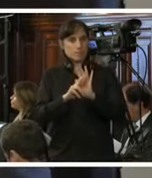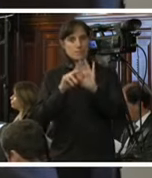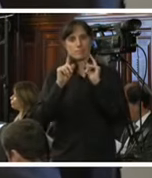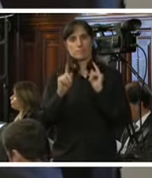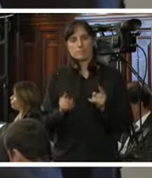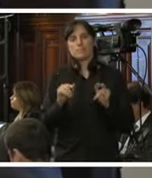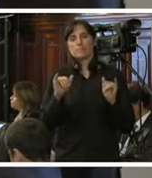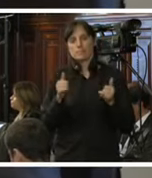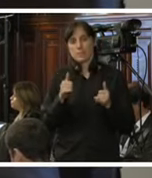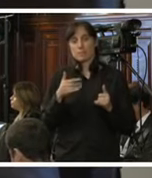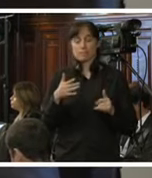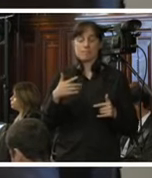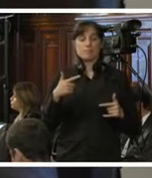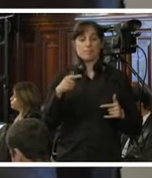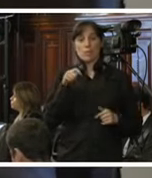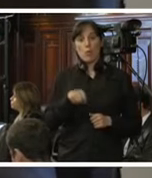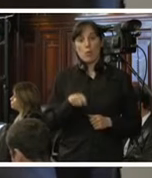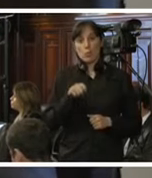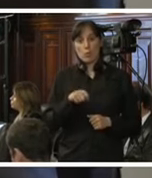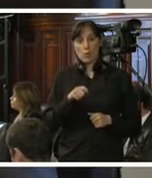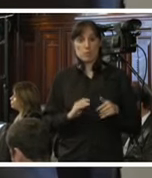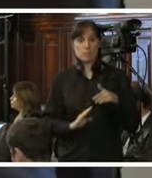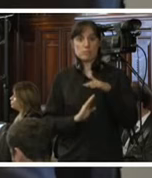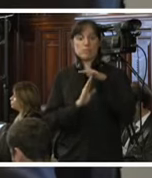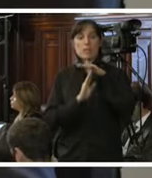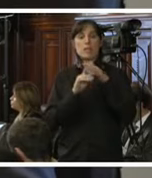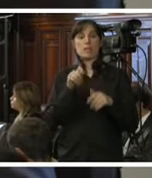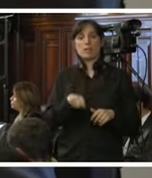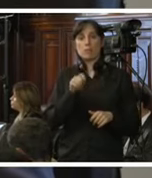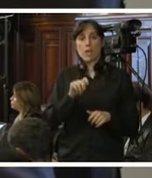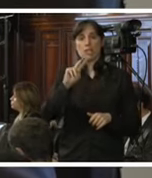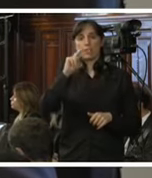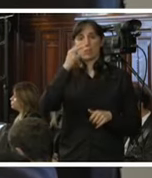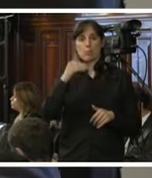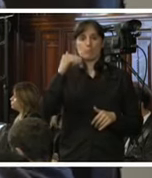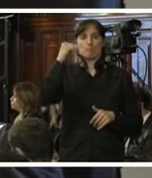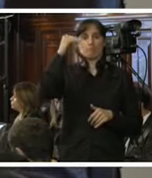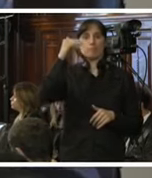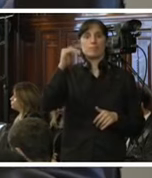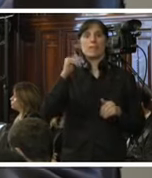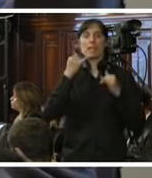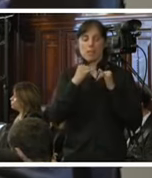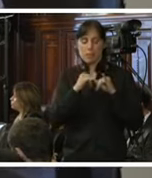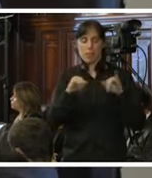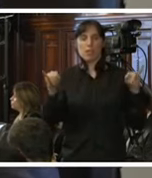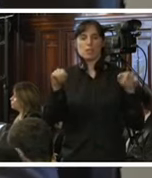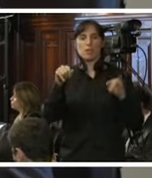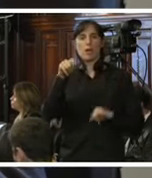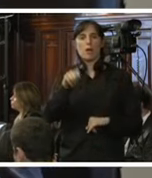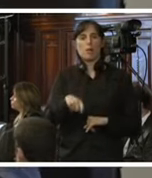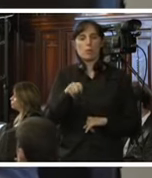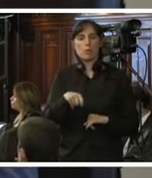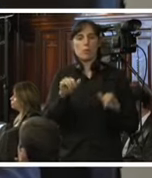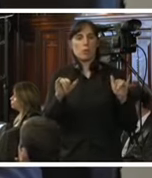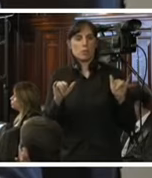decía el magistrado del Tribunal de Segunda Instancia, es la independencia judicial o de los y los operadores de